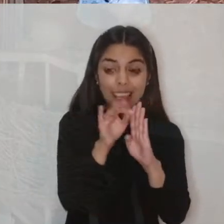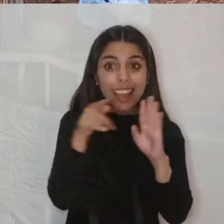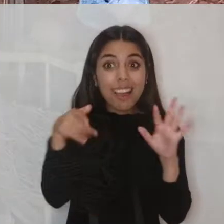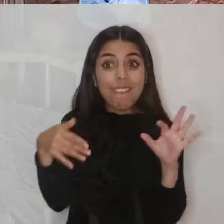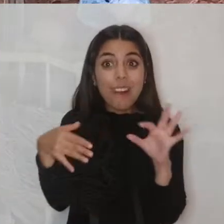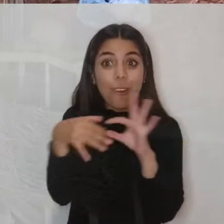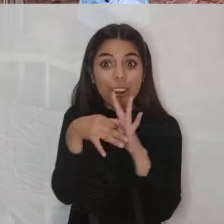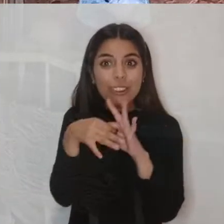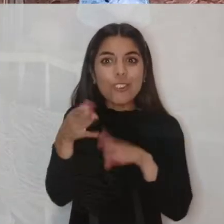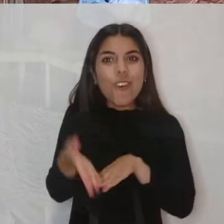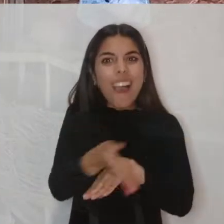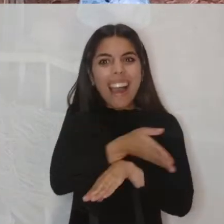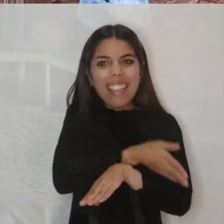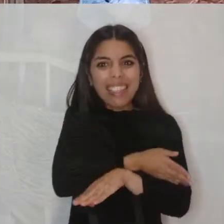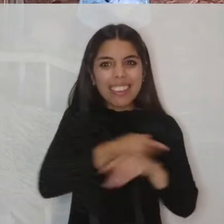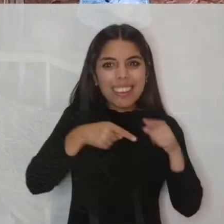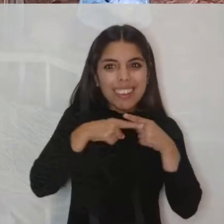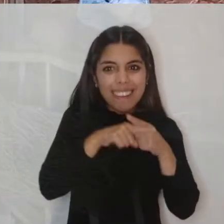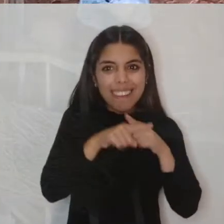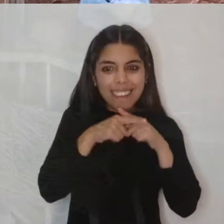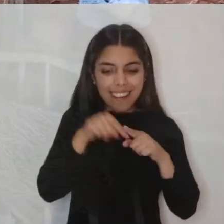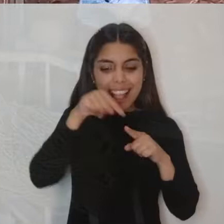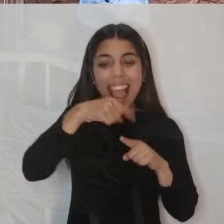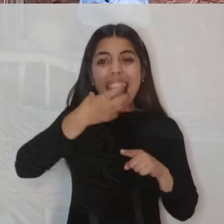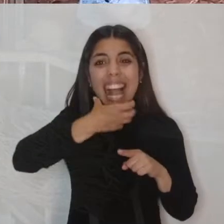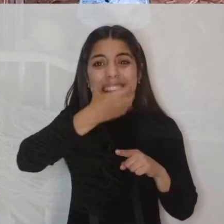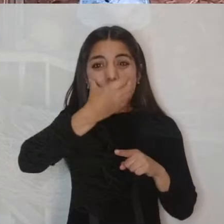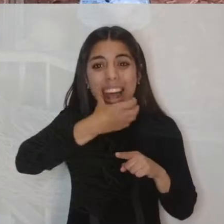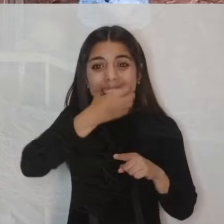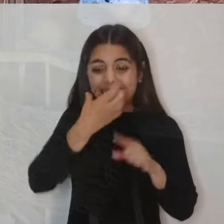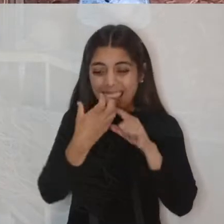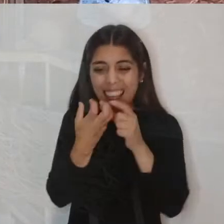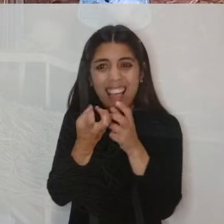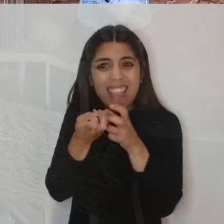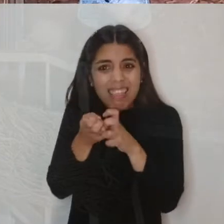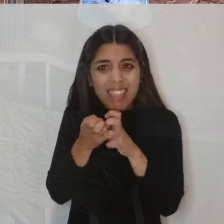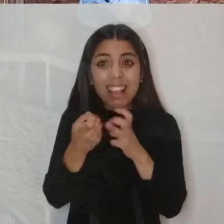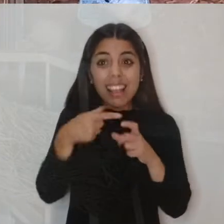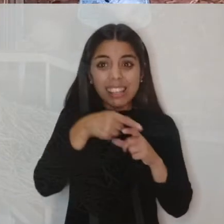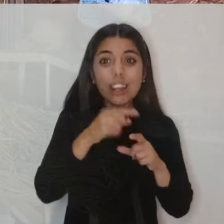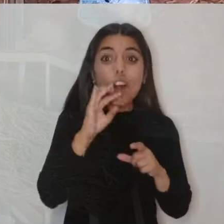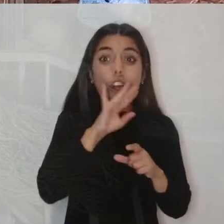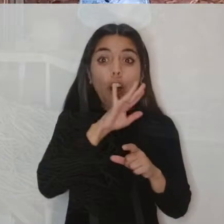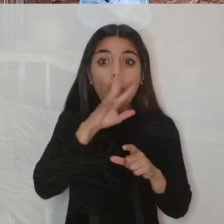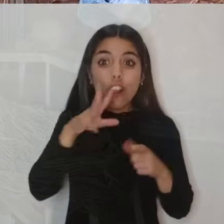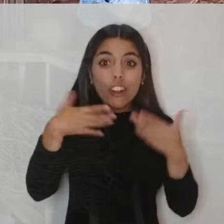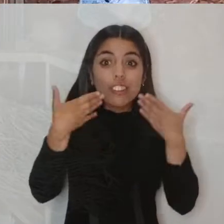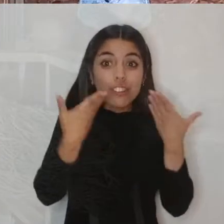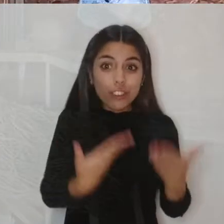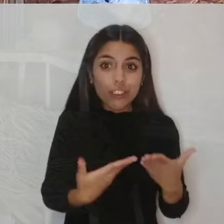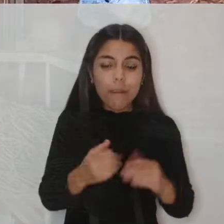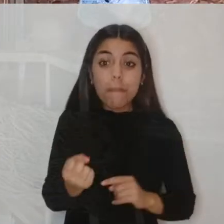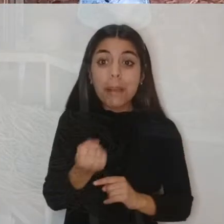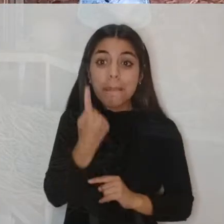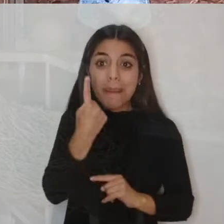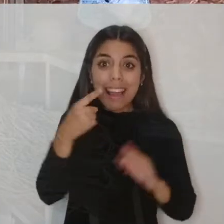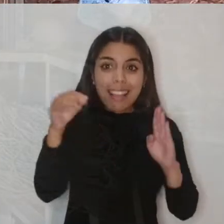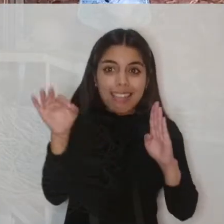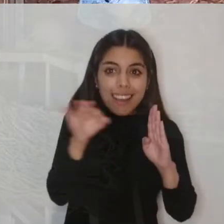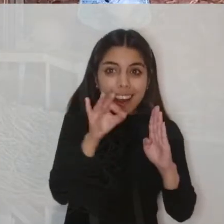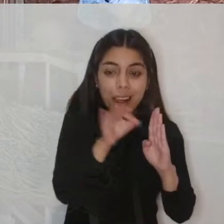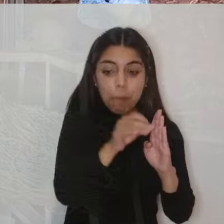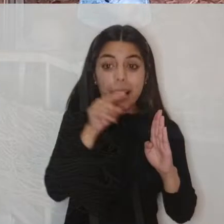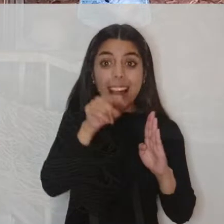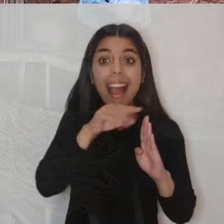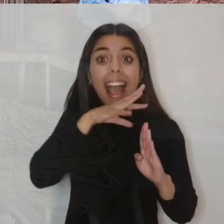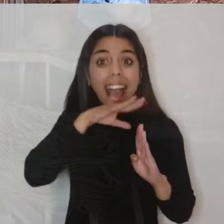que teñí con de manzana. Por ejemplo, esta es como la primera agua, que es la trama, le voy a hacer trama. Y esta es como la tercera agua que uno